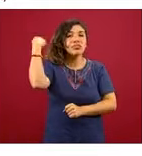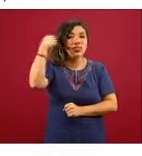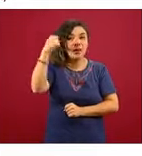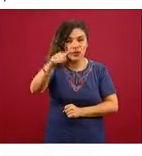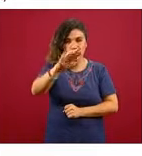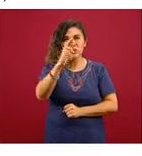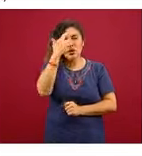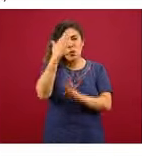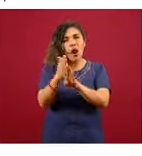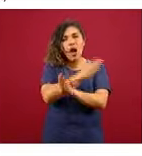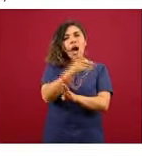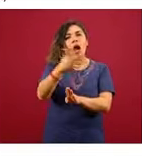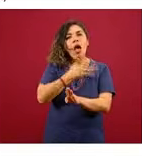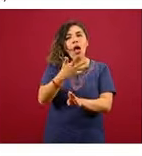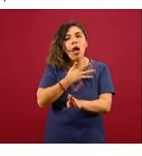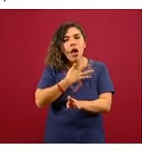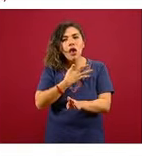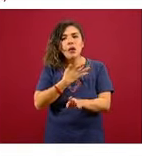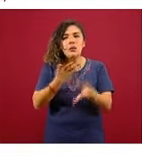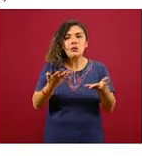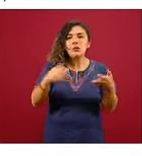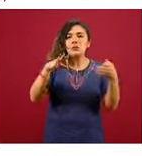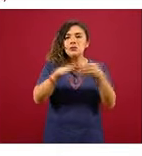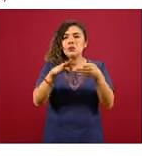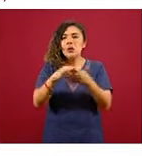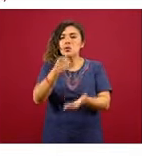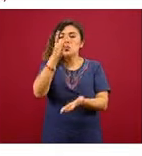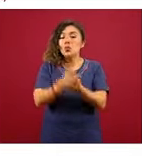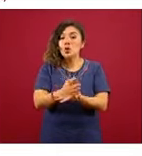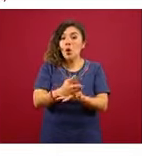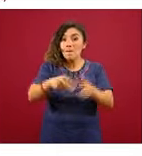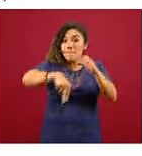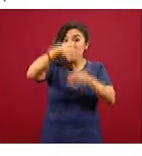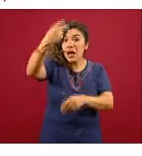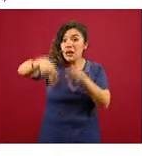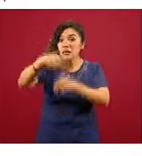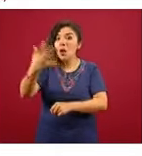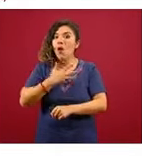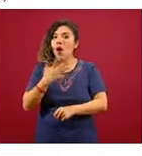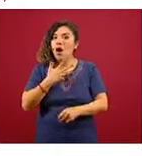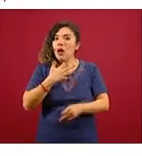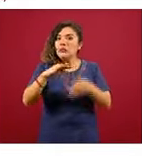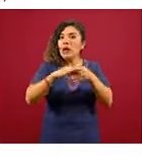ustedes recuerdan, había tenido solamente